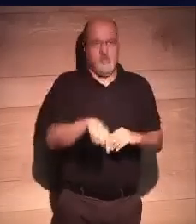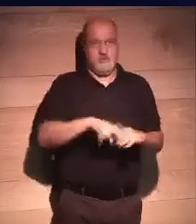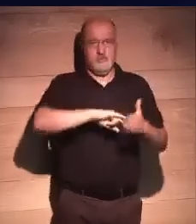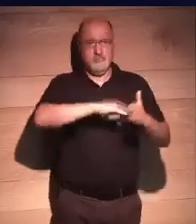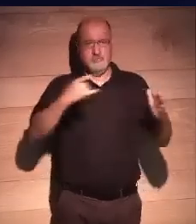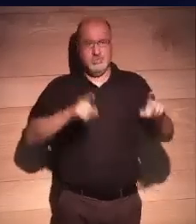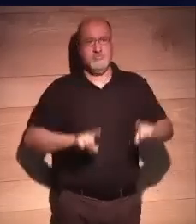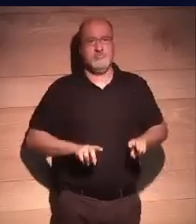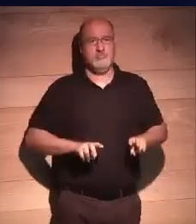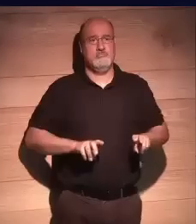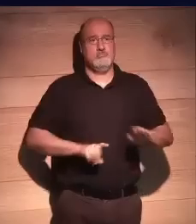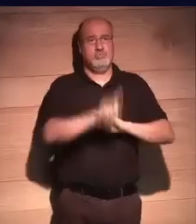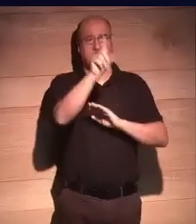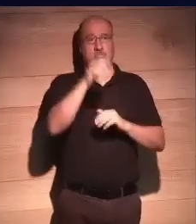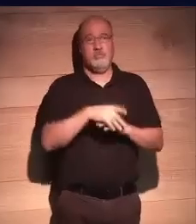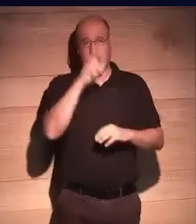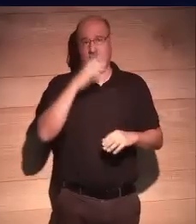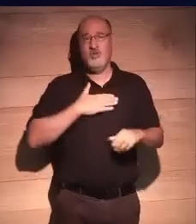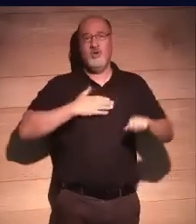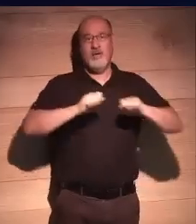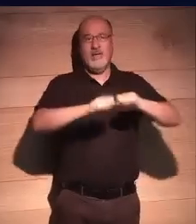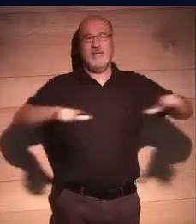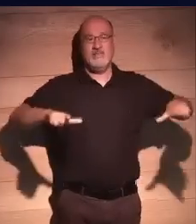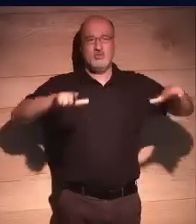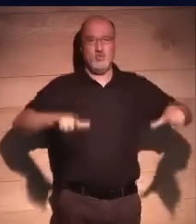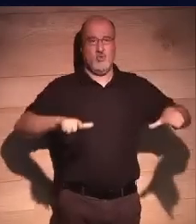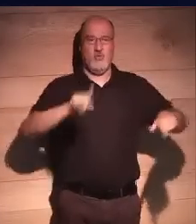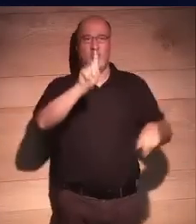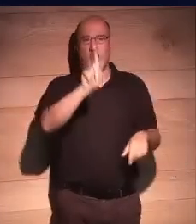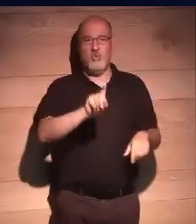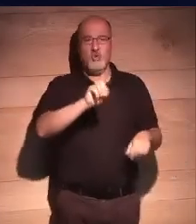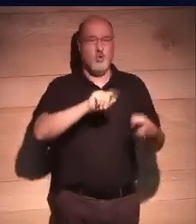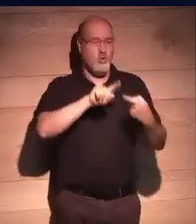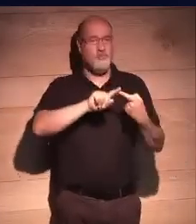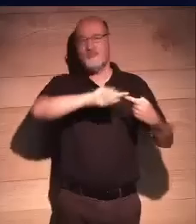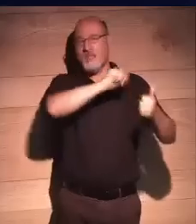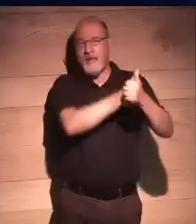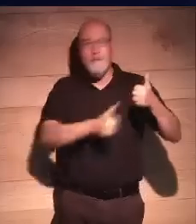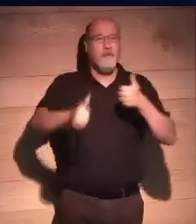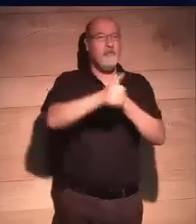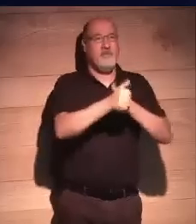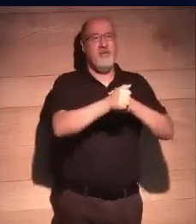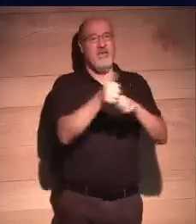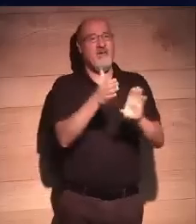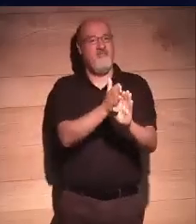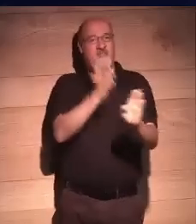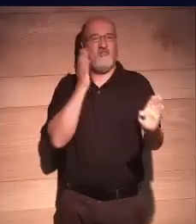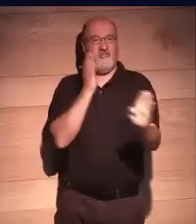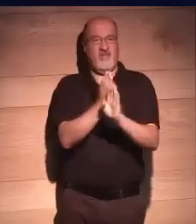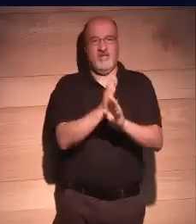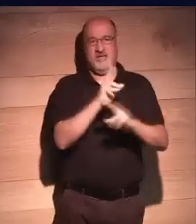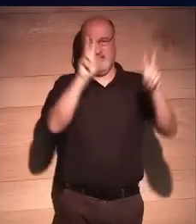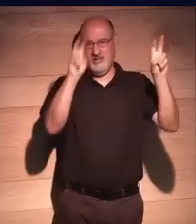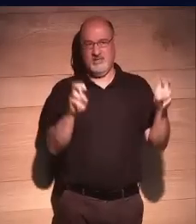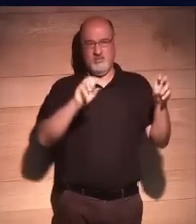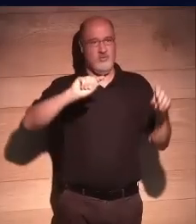hice Estudios 1, Primera Fila y otras cosas más pretéritas incluso,